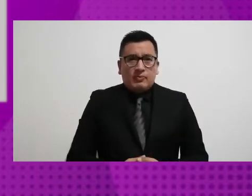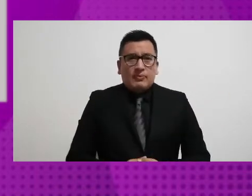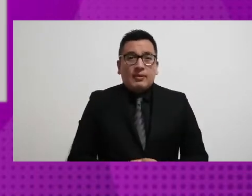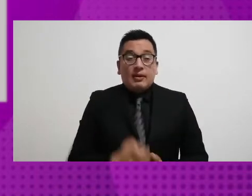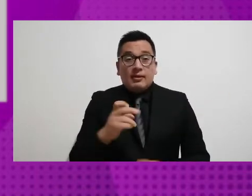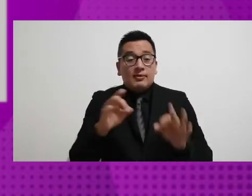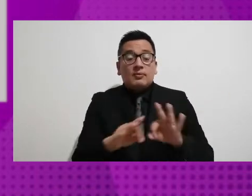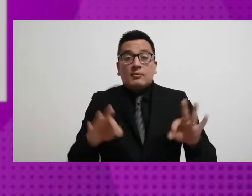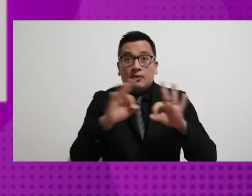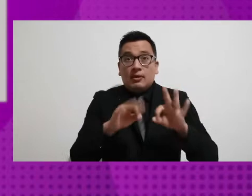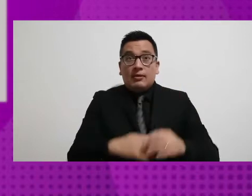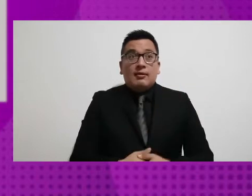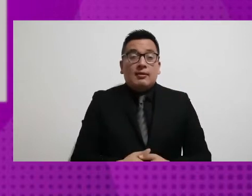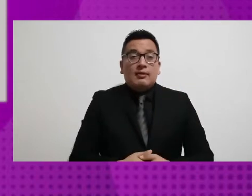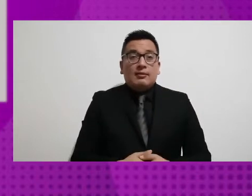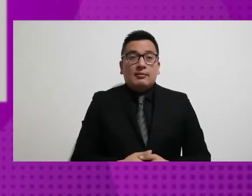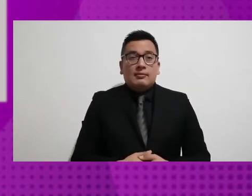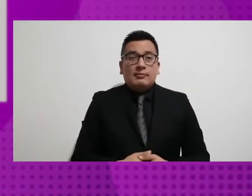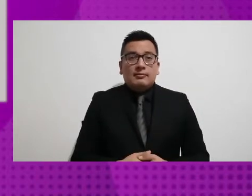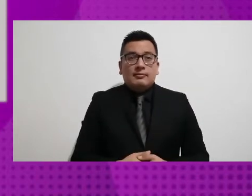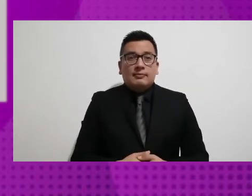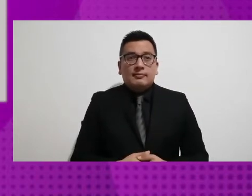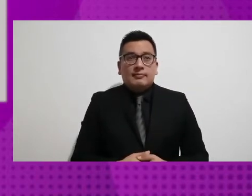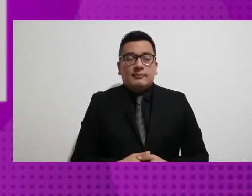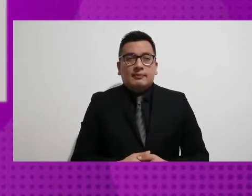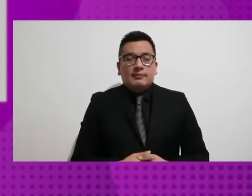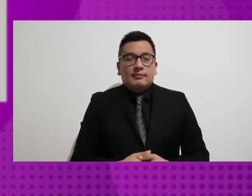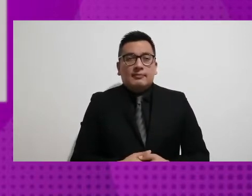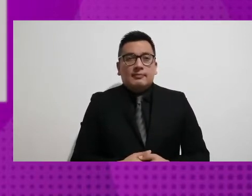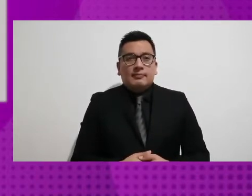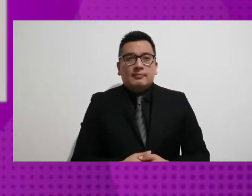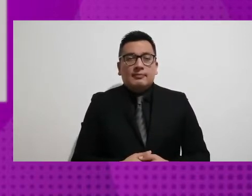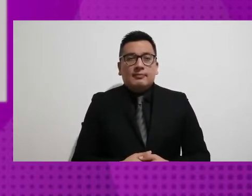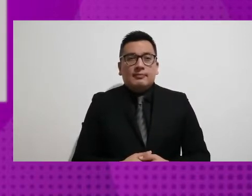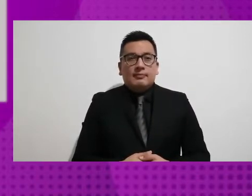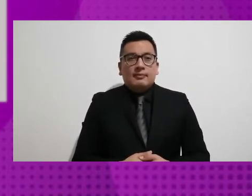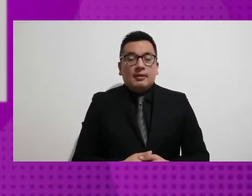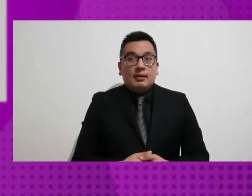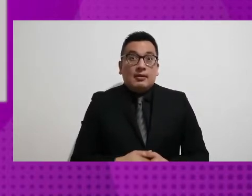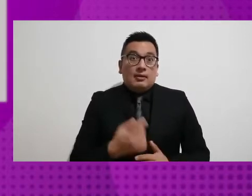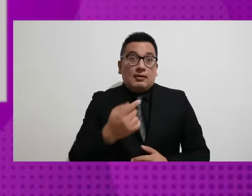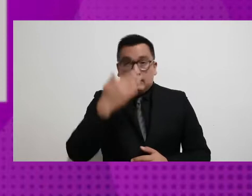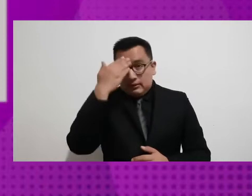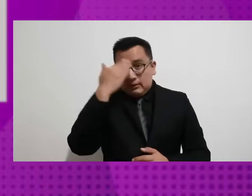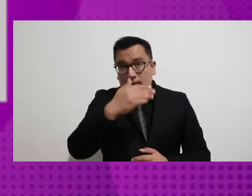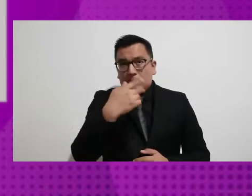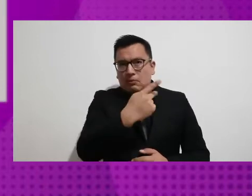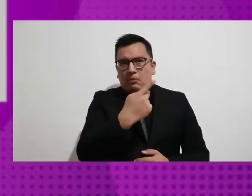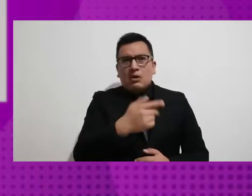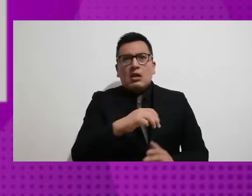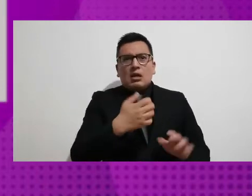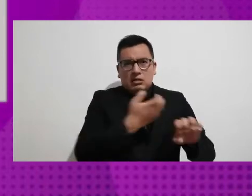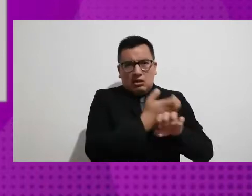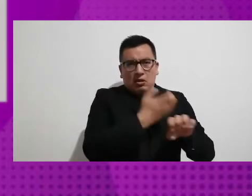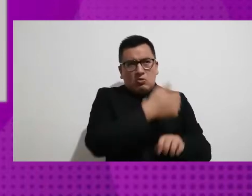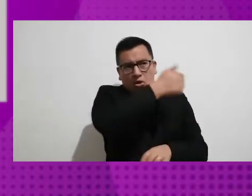porque más adelante esto tiene sí se pueden dar sus propias leyes, pero bajo ciertas